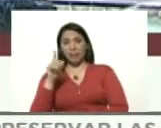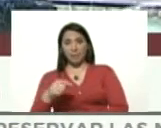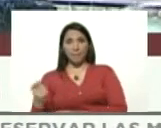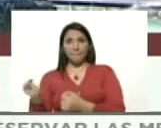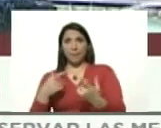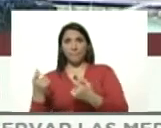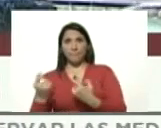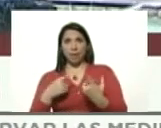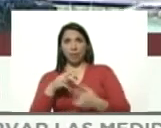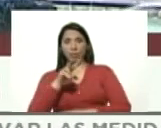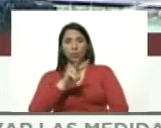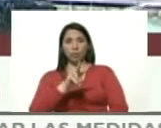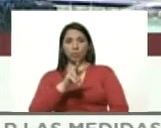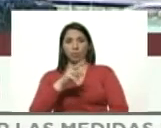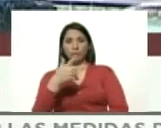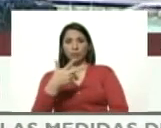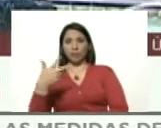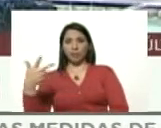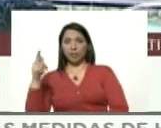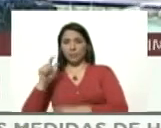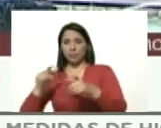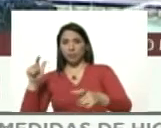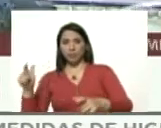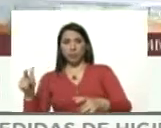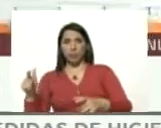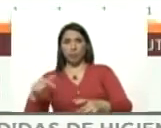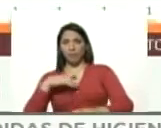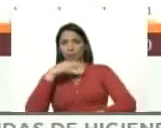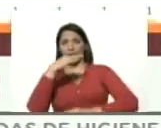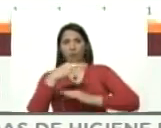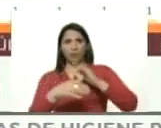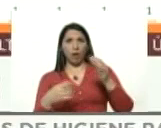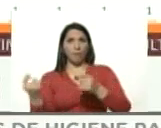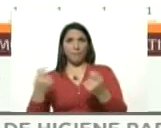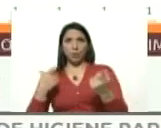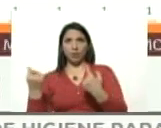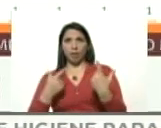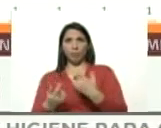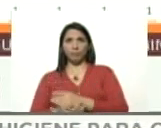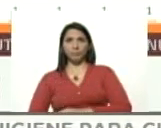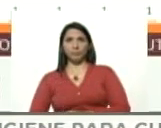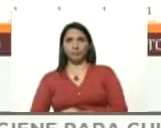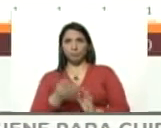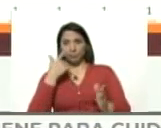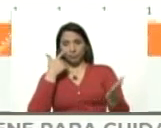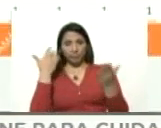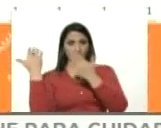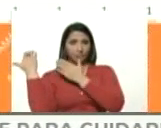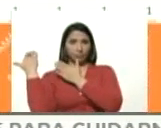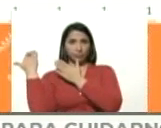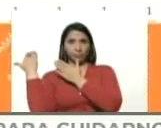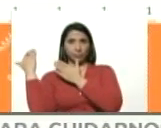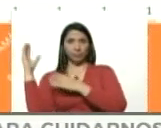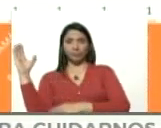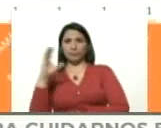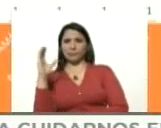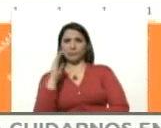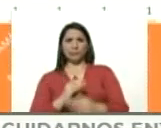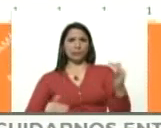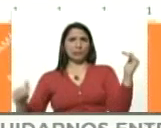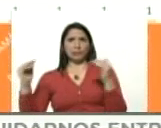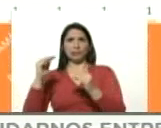importados, 233 casos importados. Allí lo ven, Colombia repunta